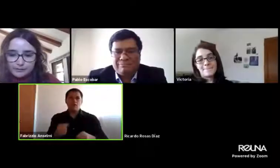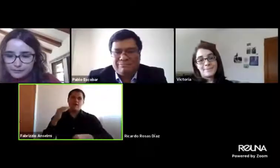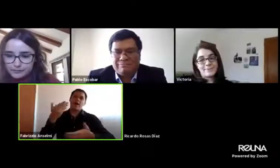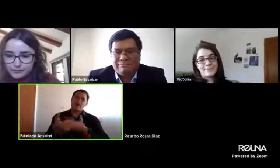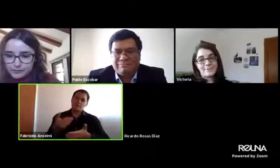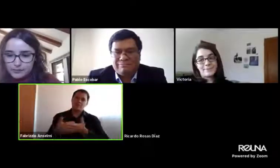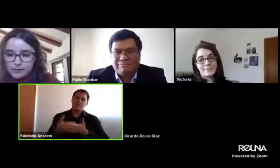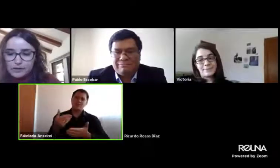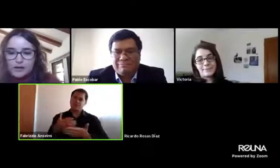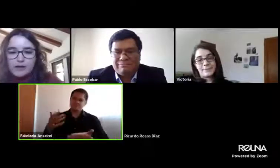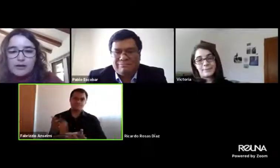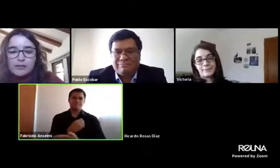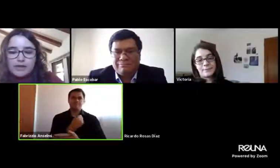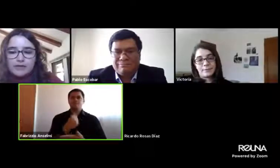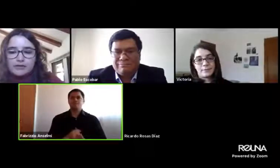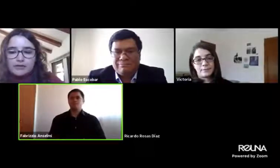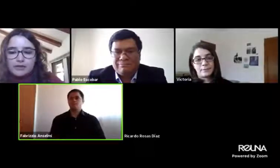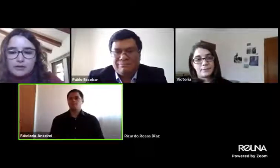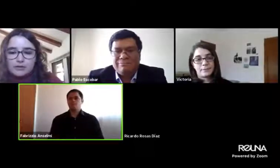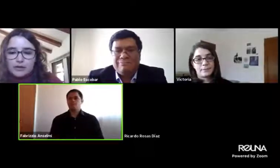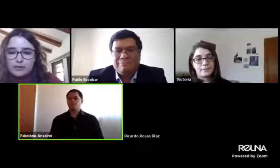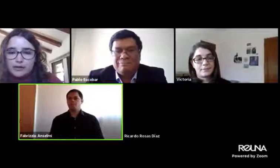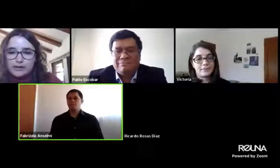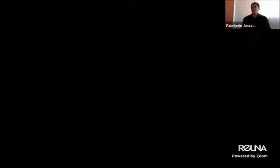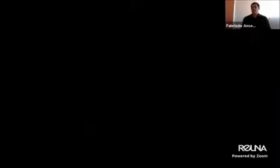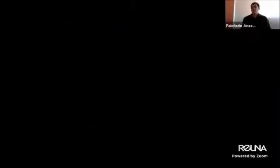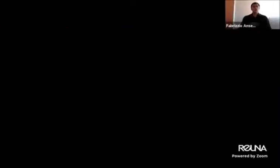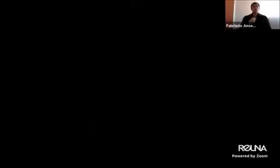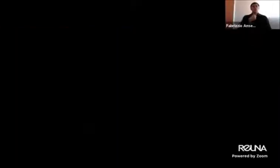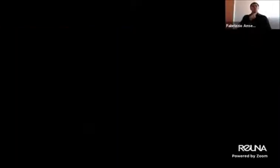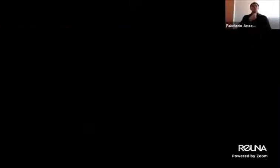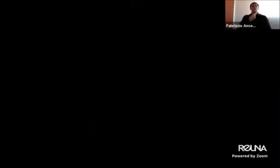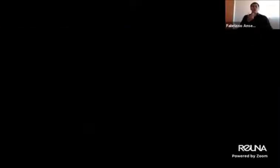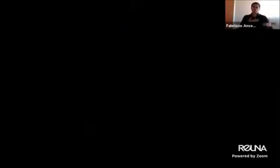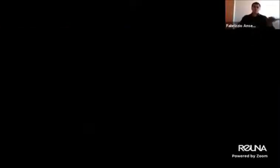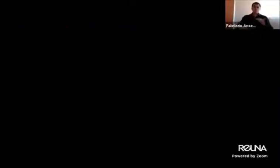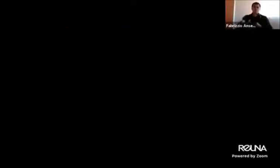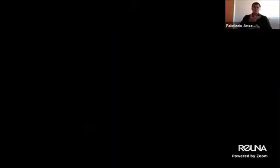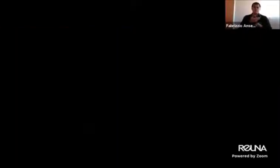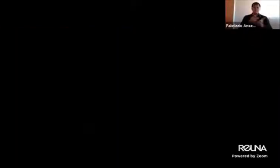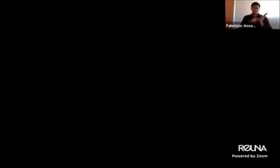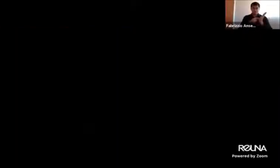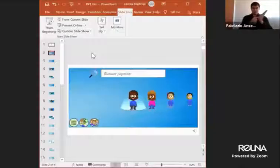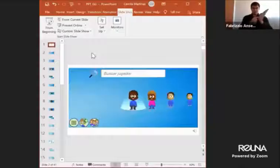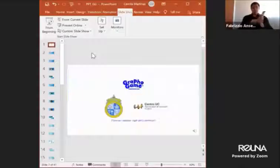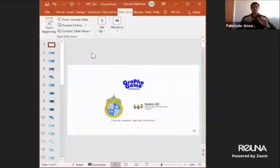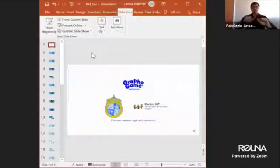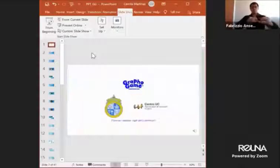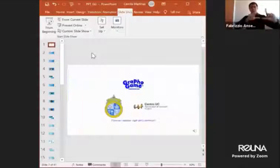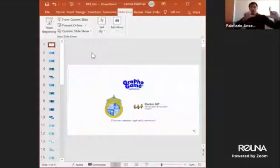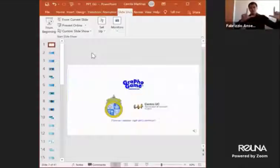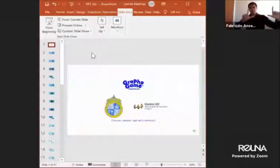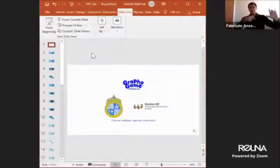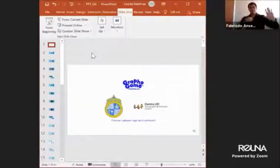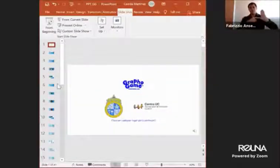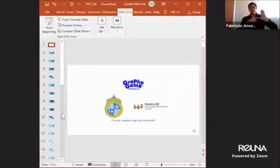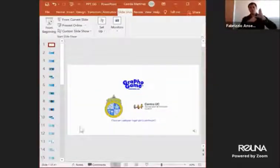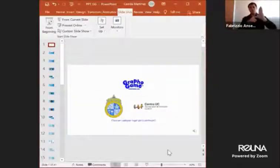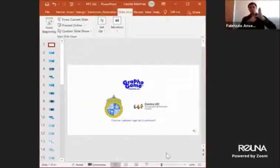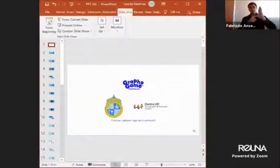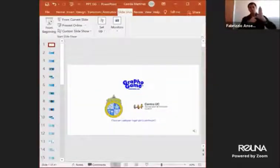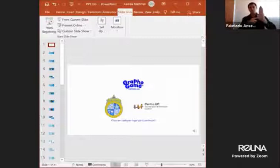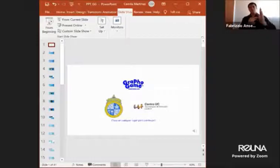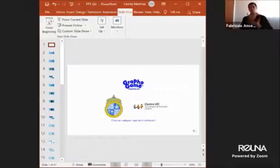hoy para eso les voy a compartir la pantalla para ir mostrándoles si ustedes tienen ya la